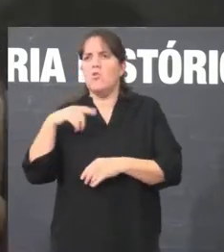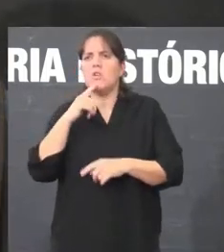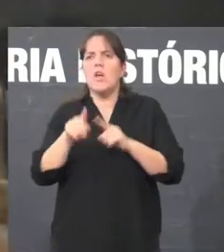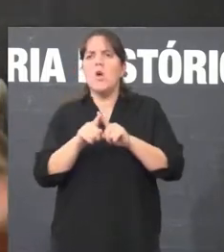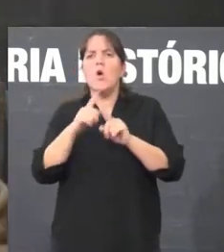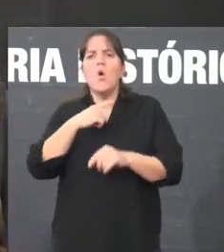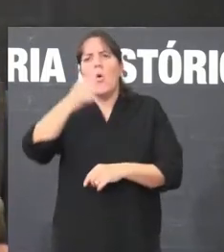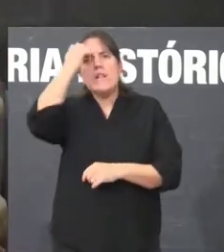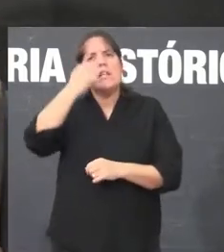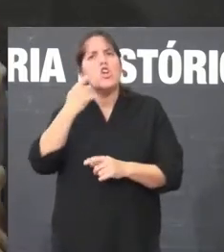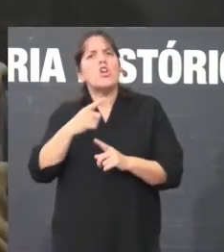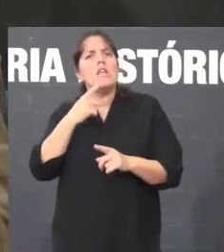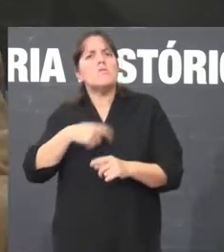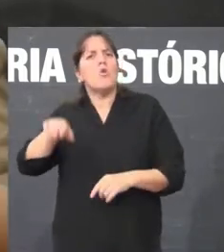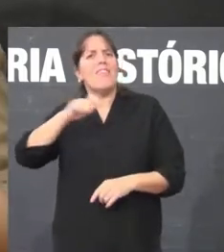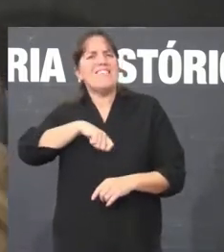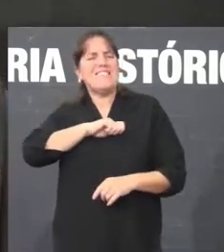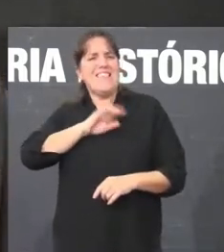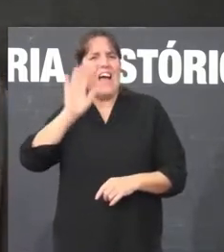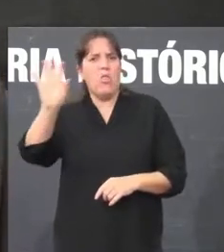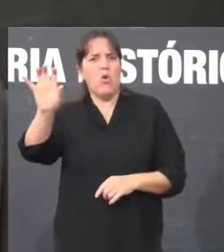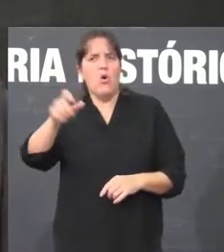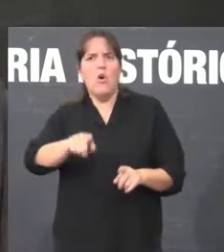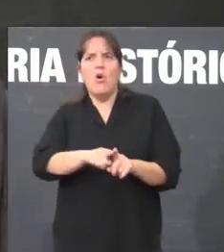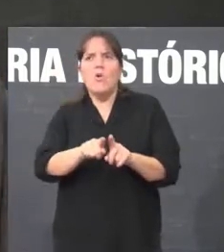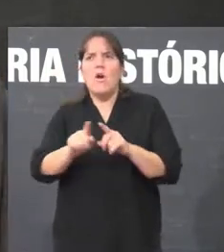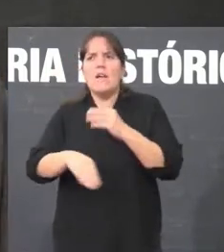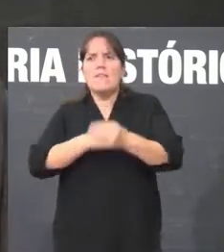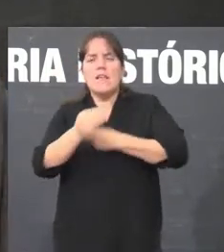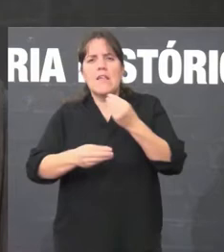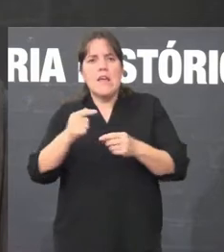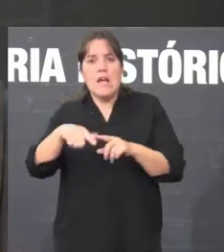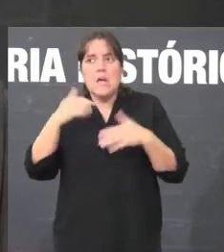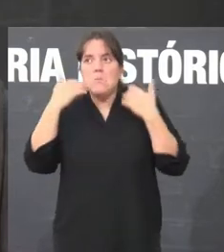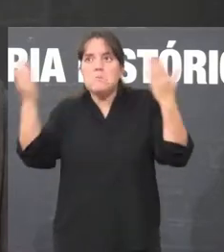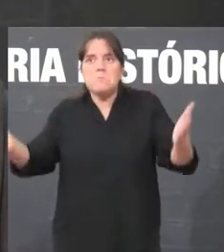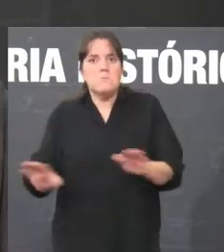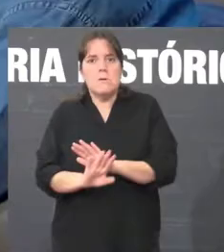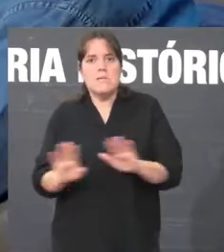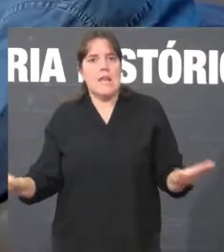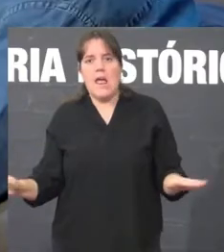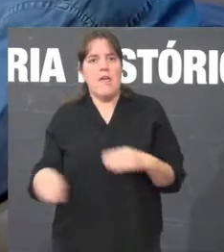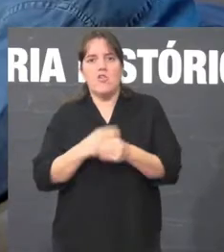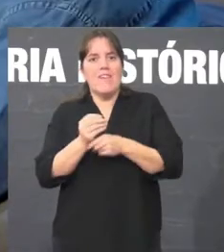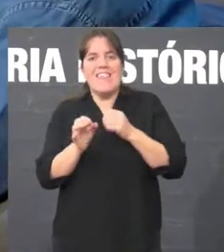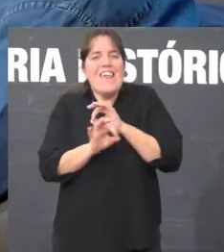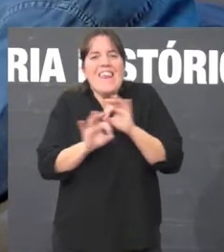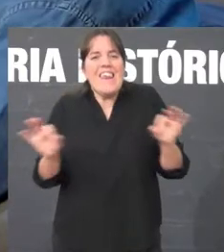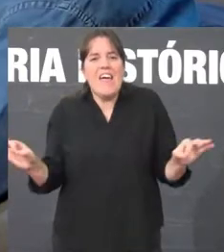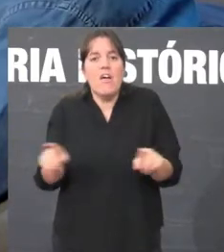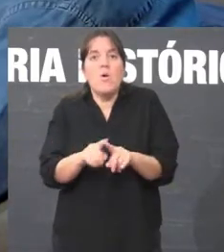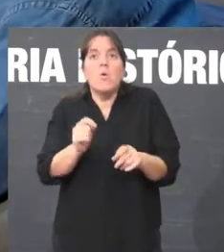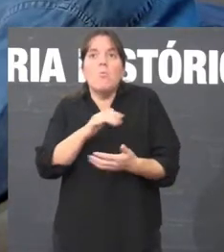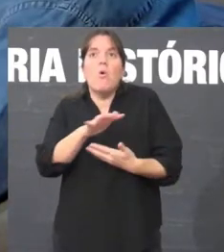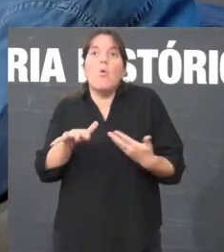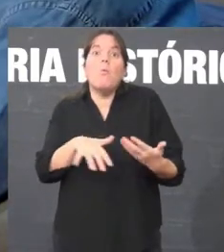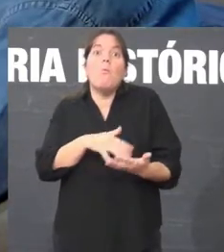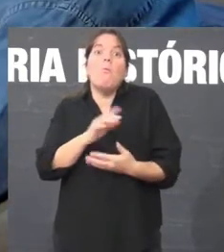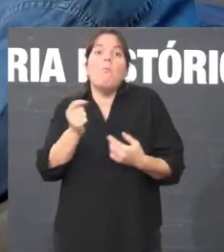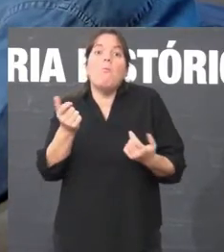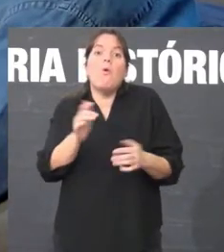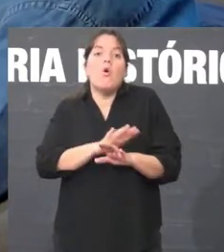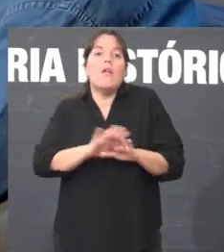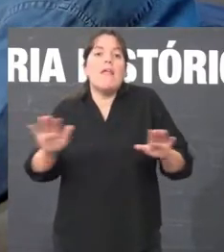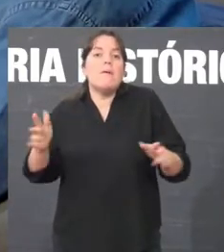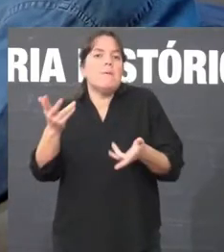que se practicaba e que aquí non pase absolutamente nada, nada, que se monta un pouco de follón ali en Euskadi,